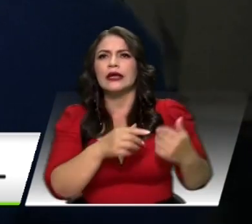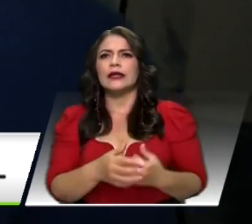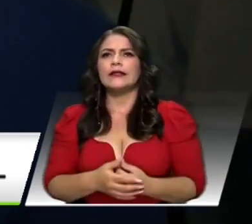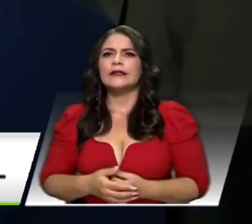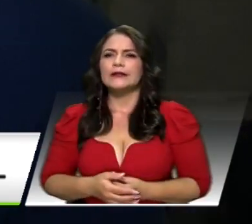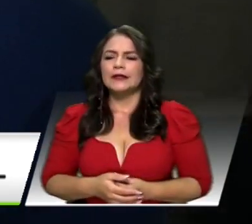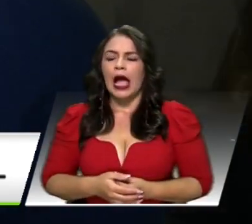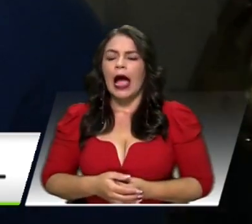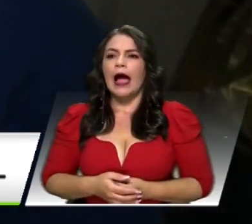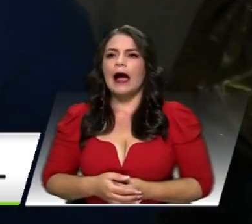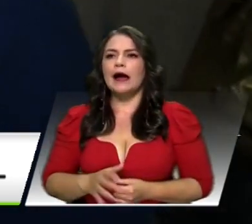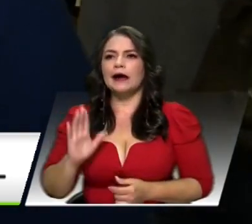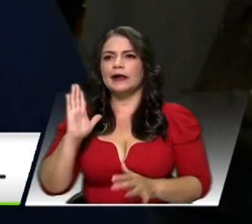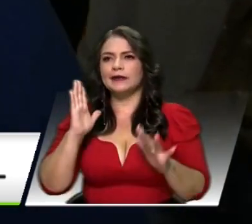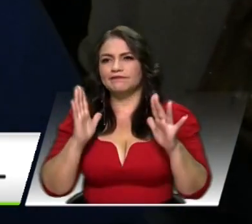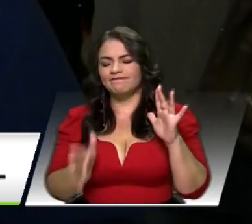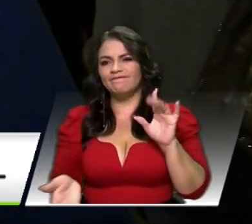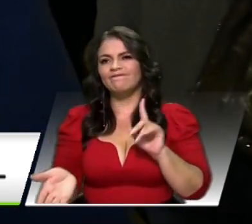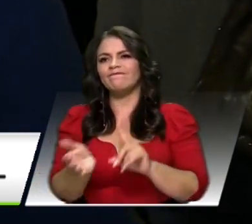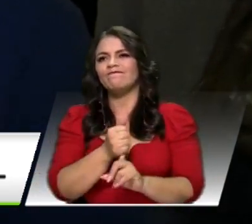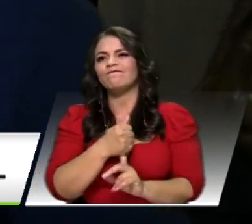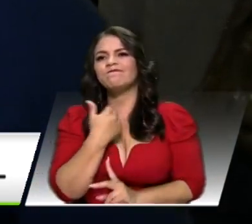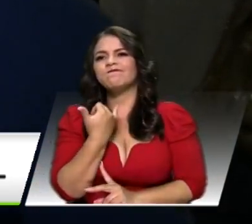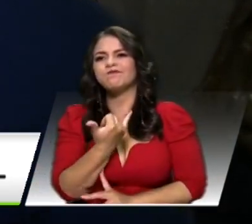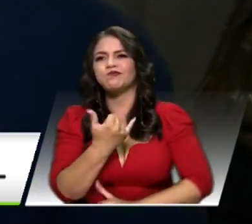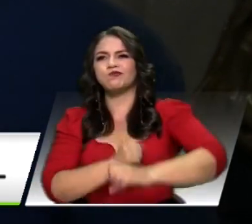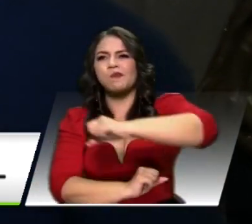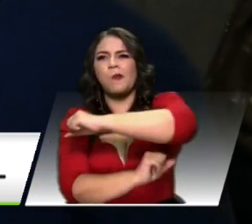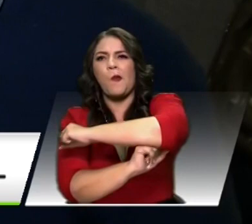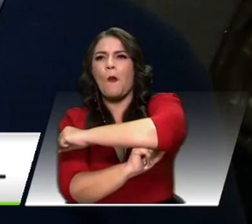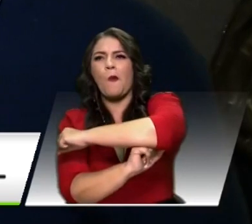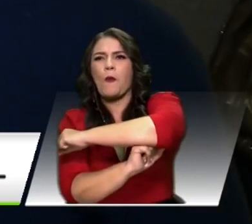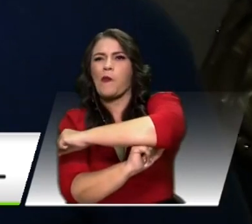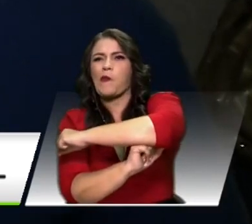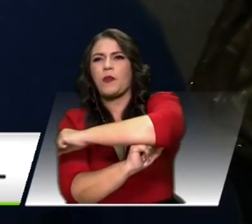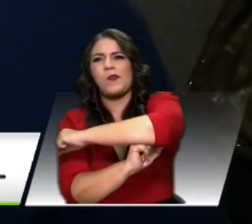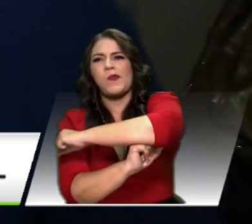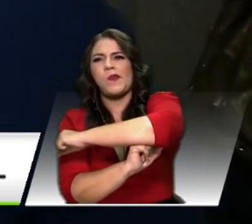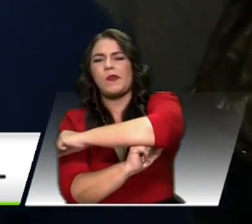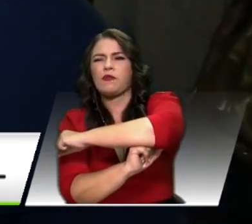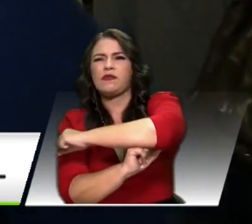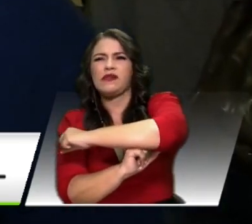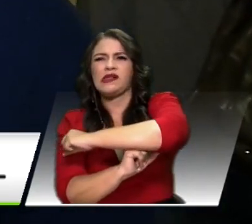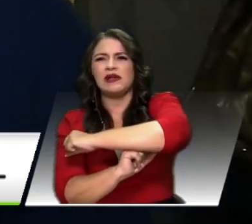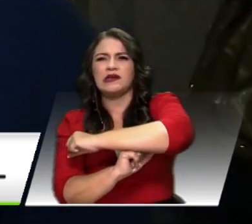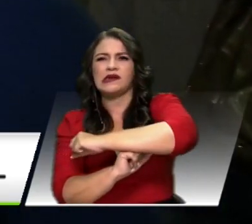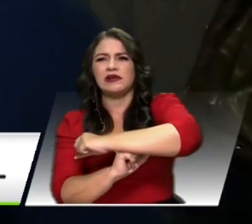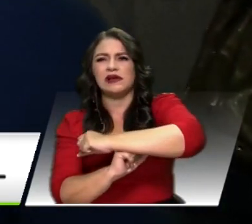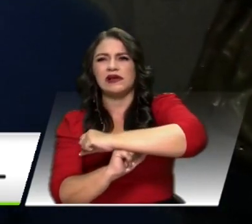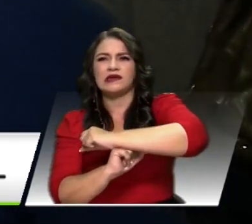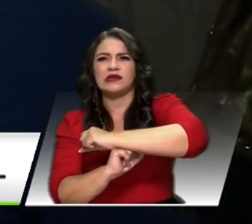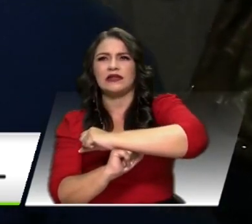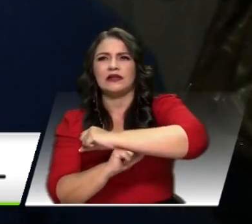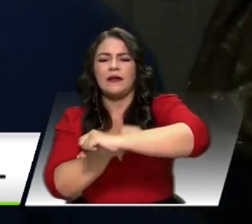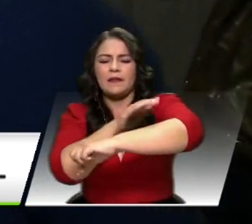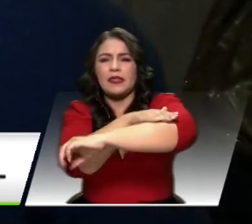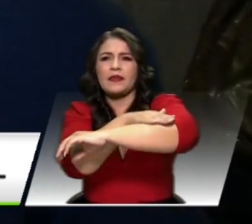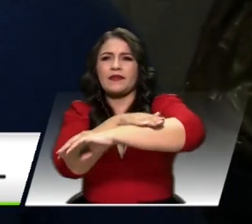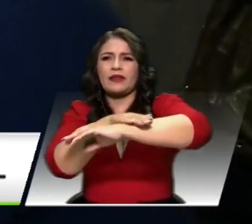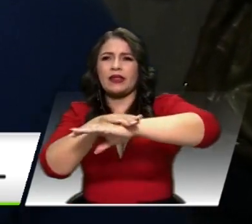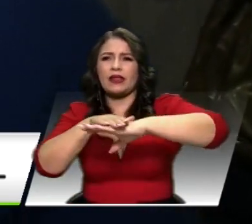algunas evidencias de que había una columna que había sido reparada, de que habían unas losas que estaban